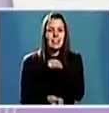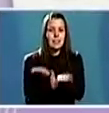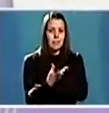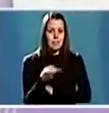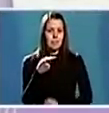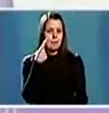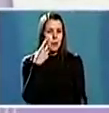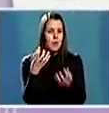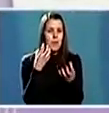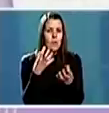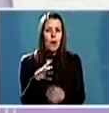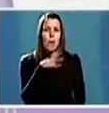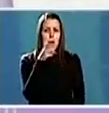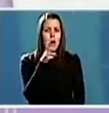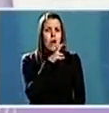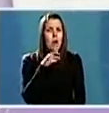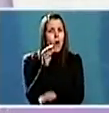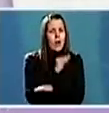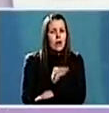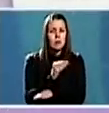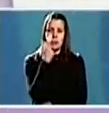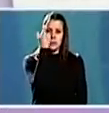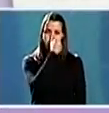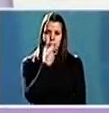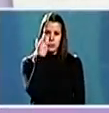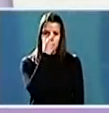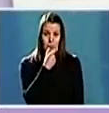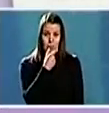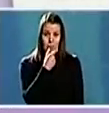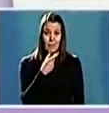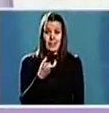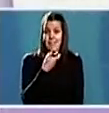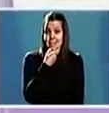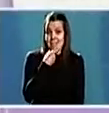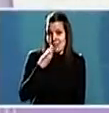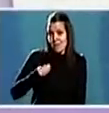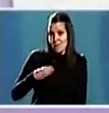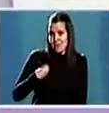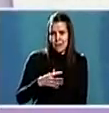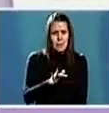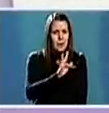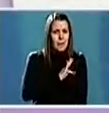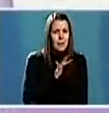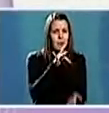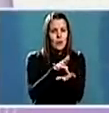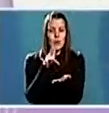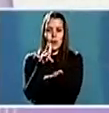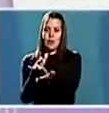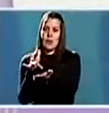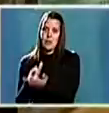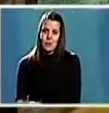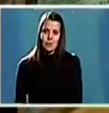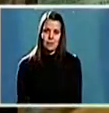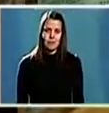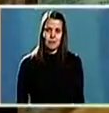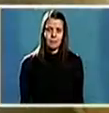longa conservación. O produto conta con premios nacionais e internacionais pola súa calidade.